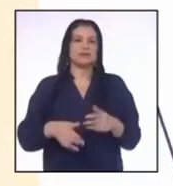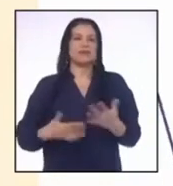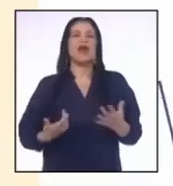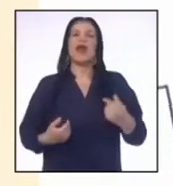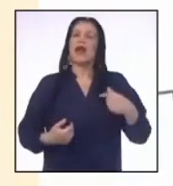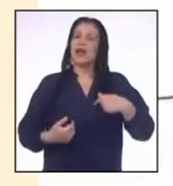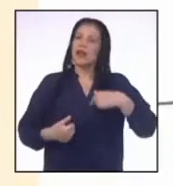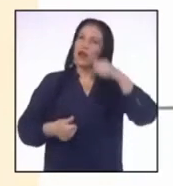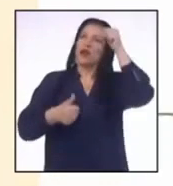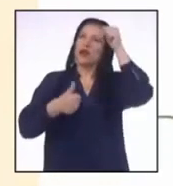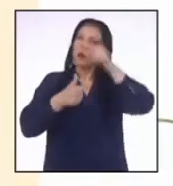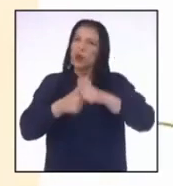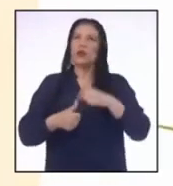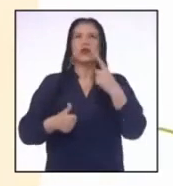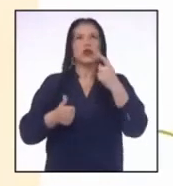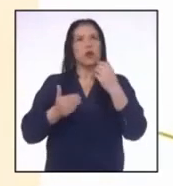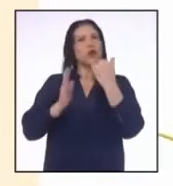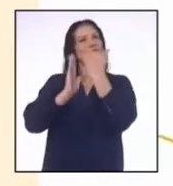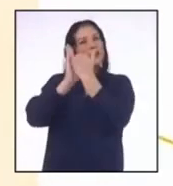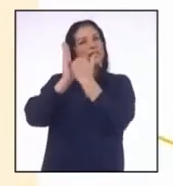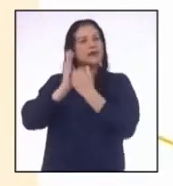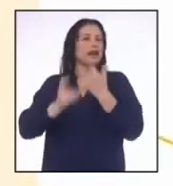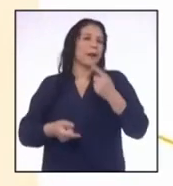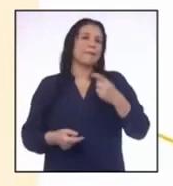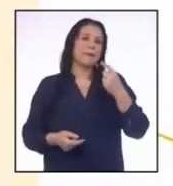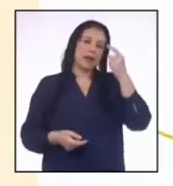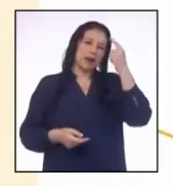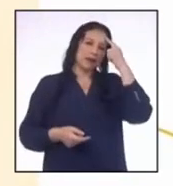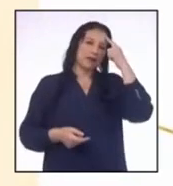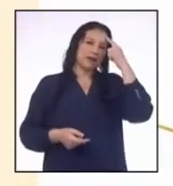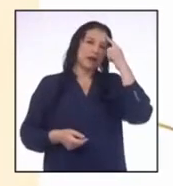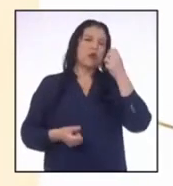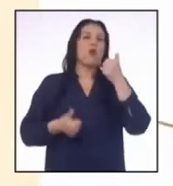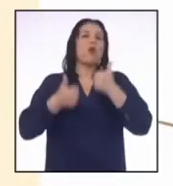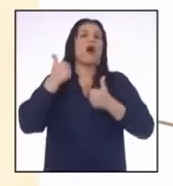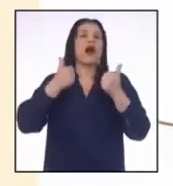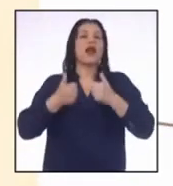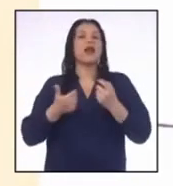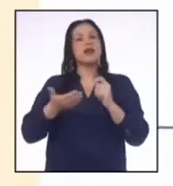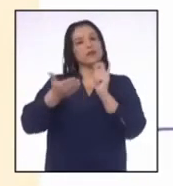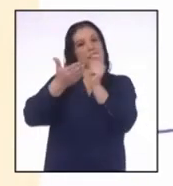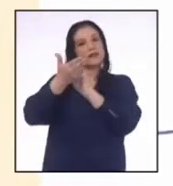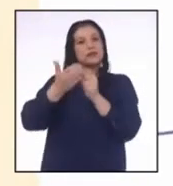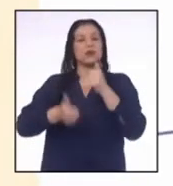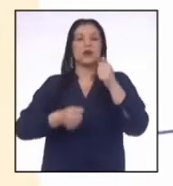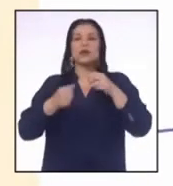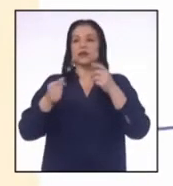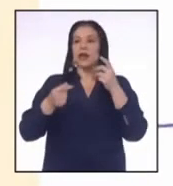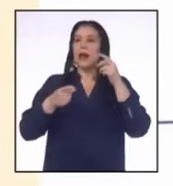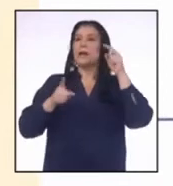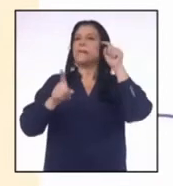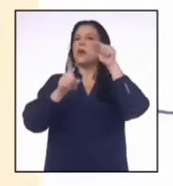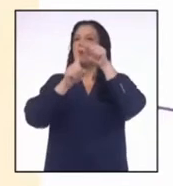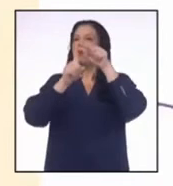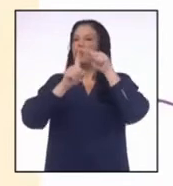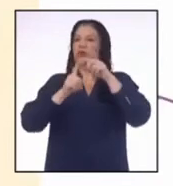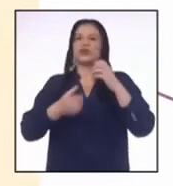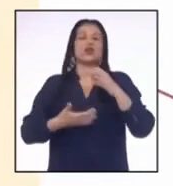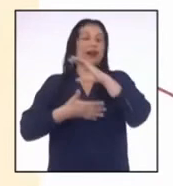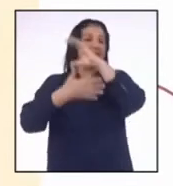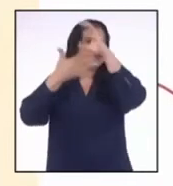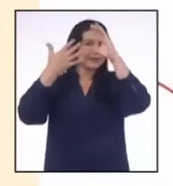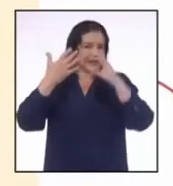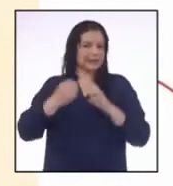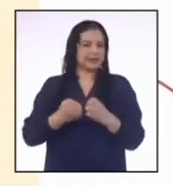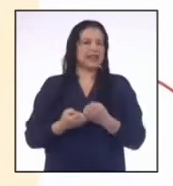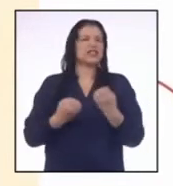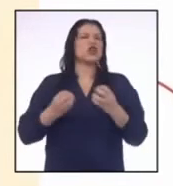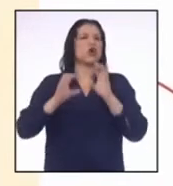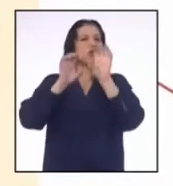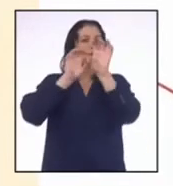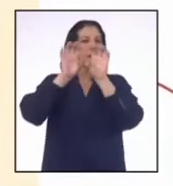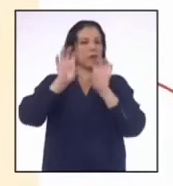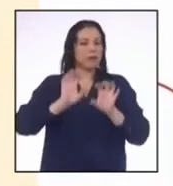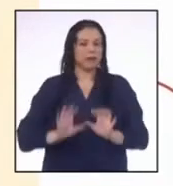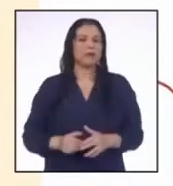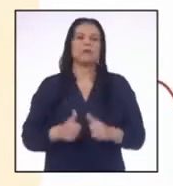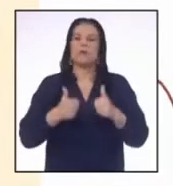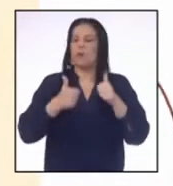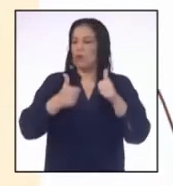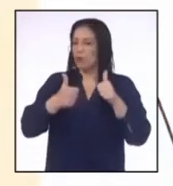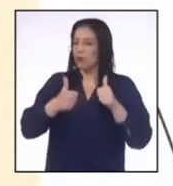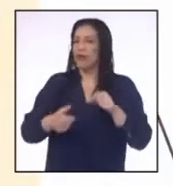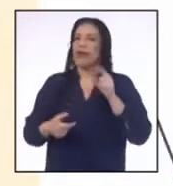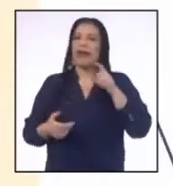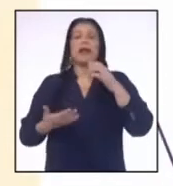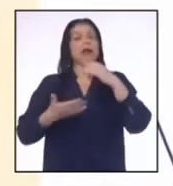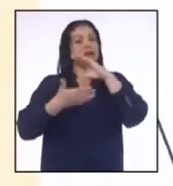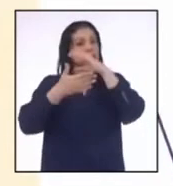Yo recuerdo que uno de los criterios era tener en cuenta el tipo de texto, propósito, estructura y características. Muy bien, Junior.